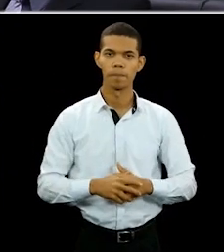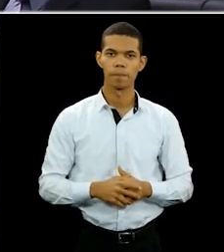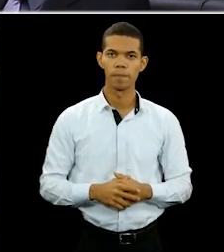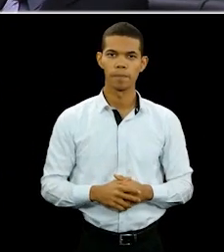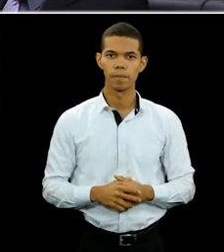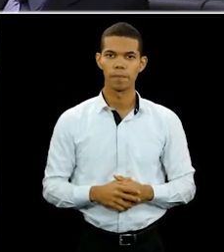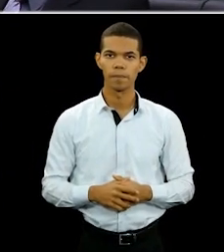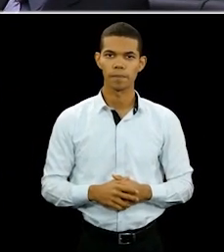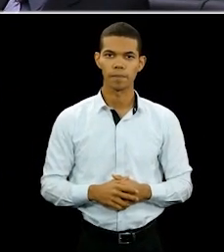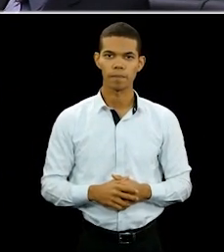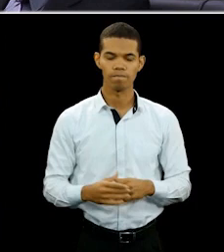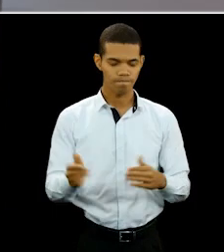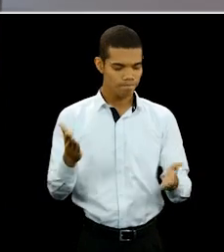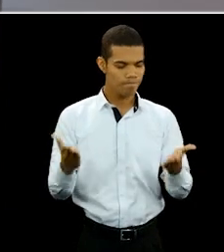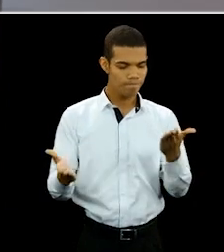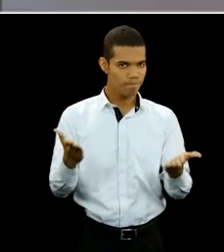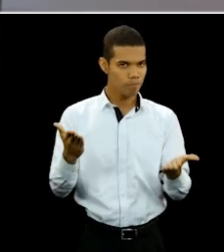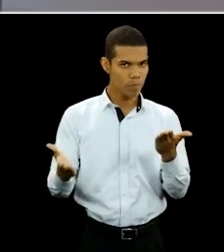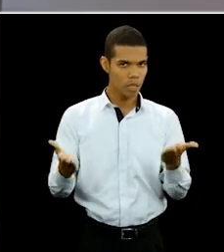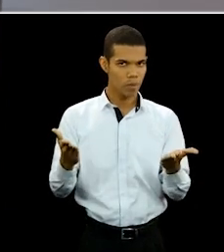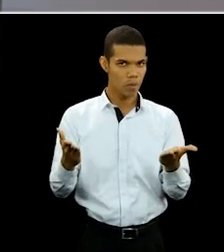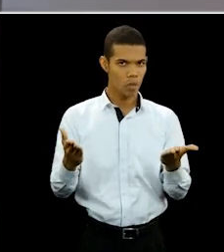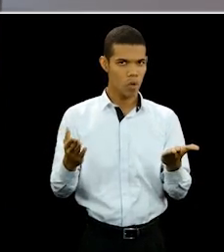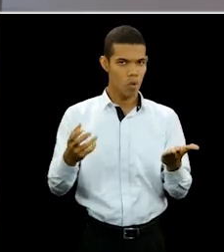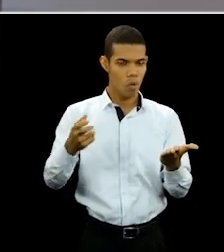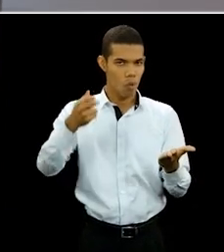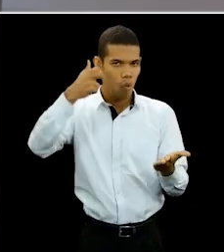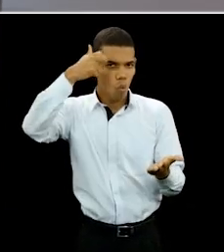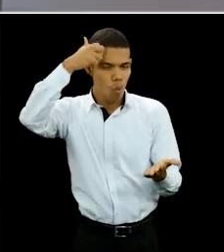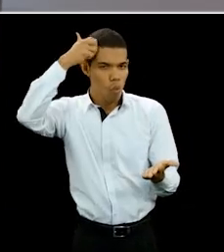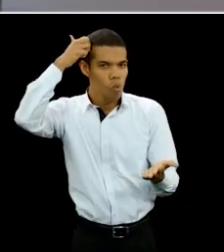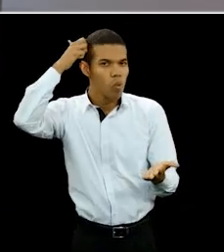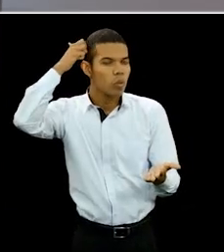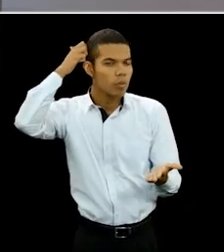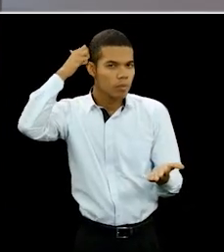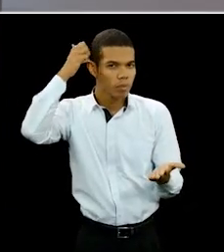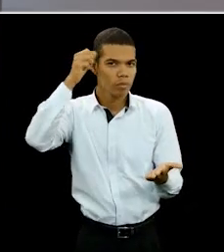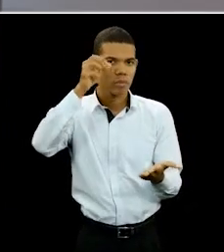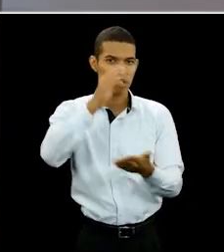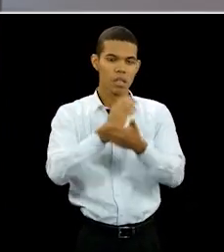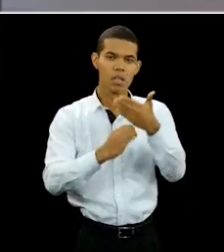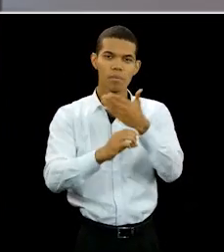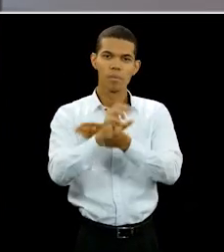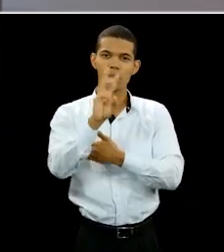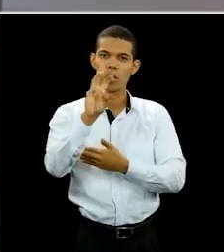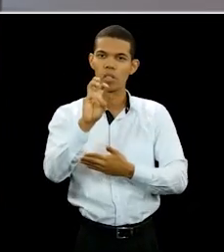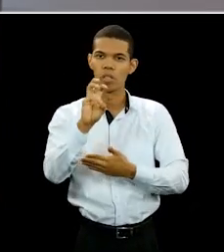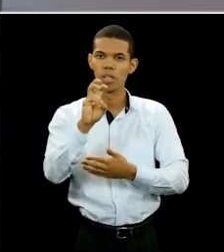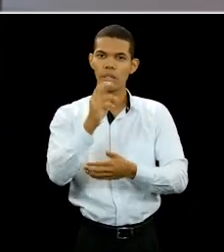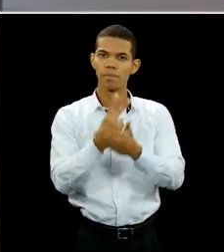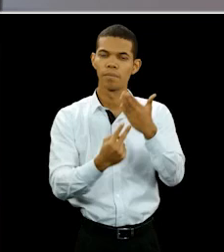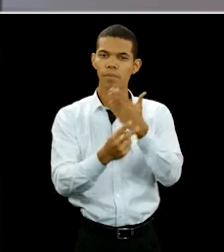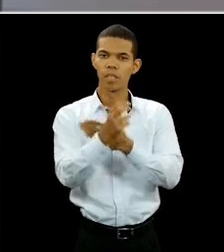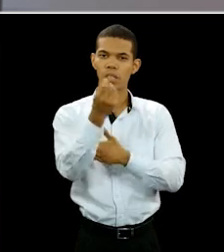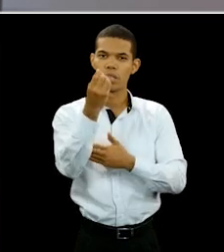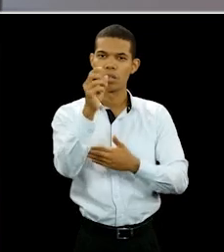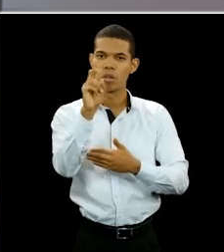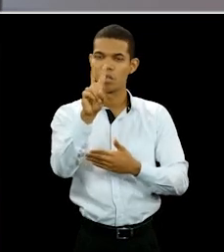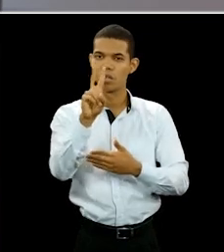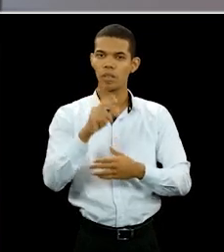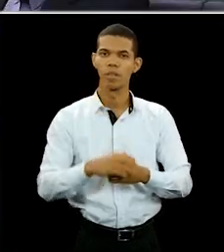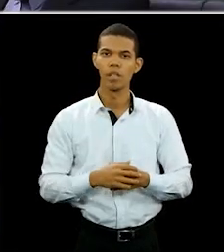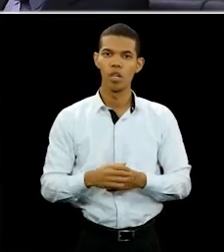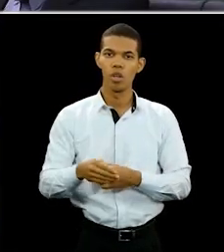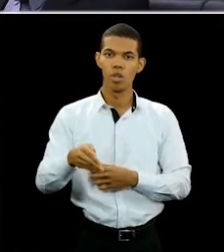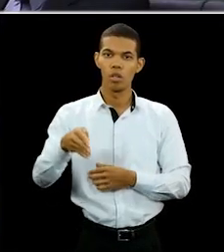comparemos esto con lo que leímos en Ezequiel 8 Qué era lo que decí Ezequiel 8 versículo 12 Dios no nos ve y